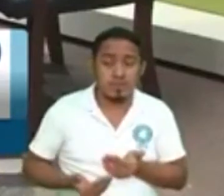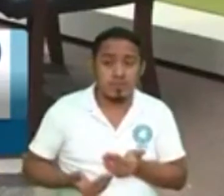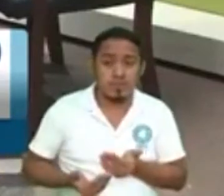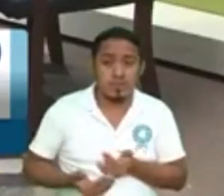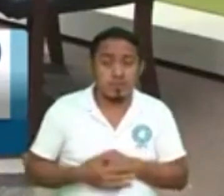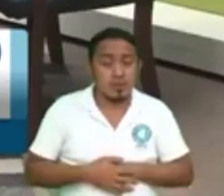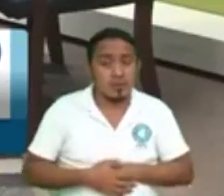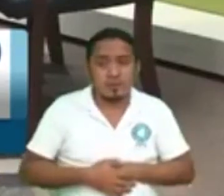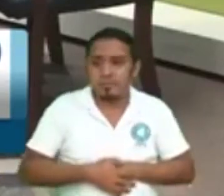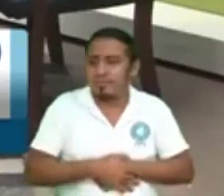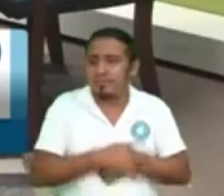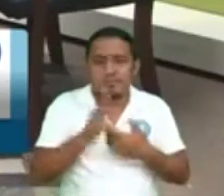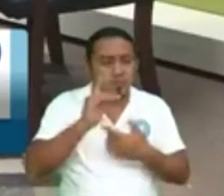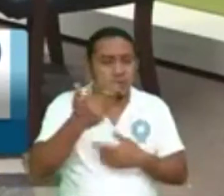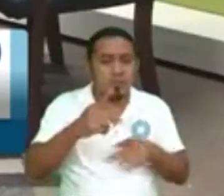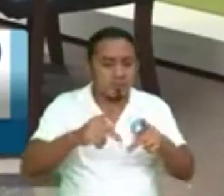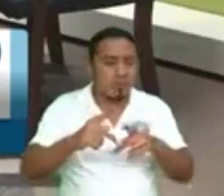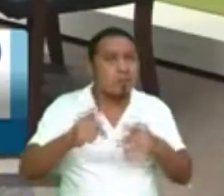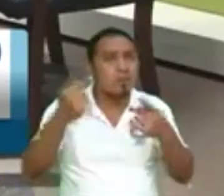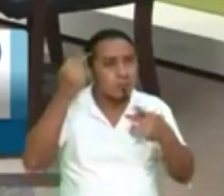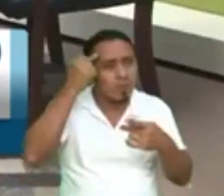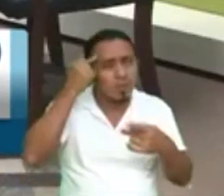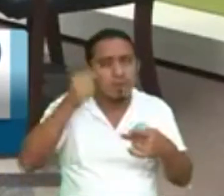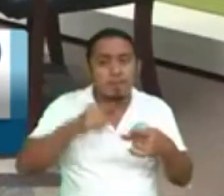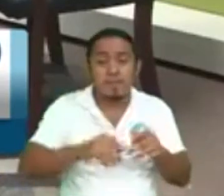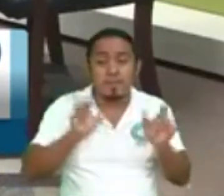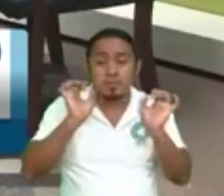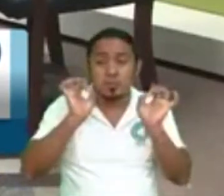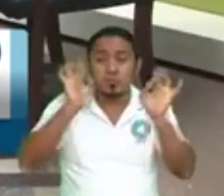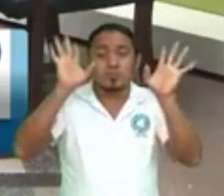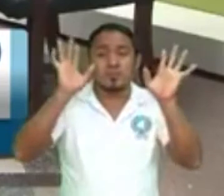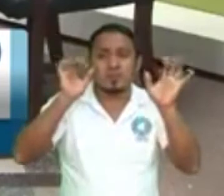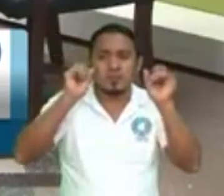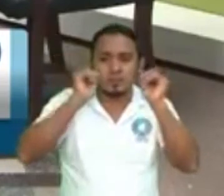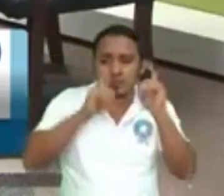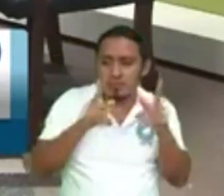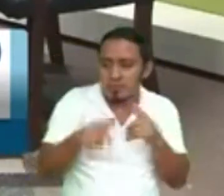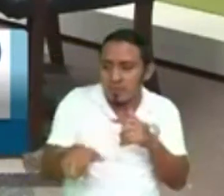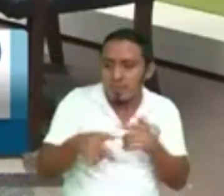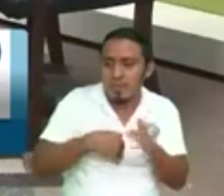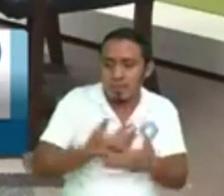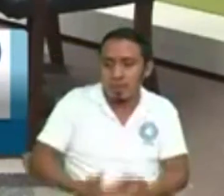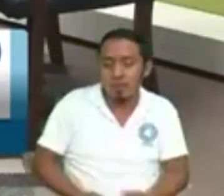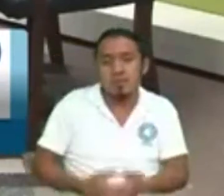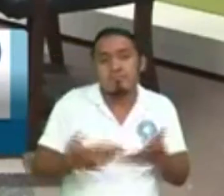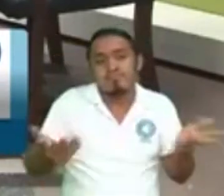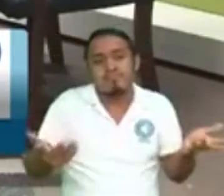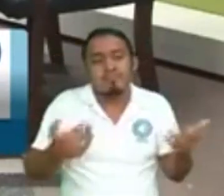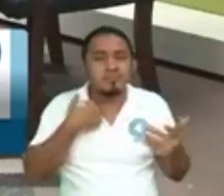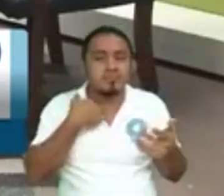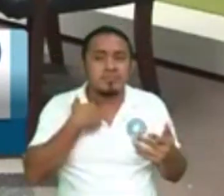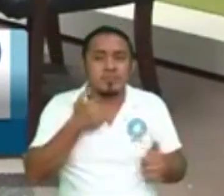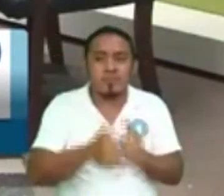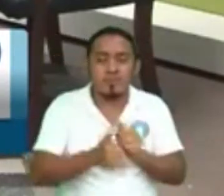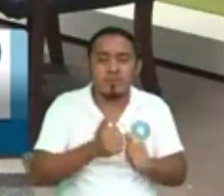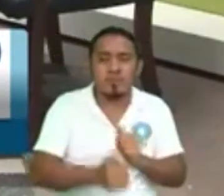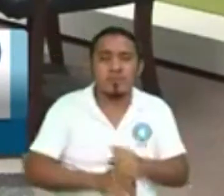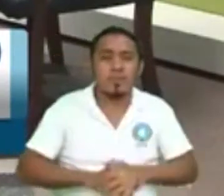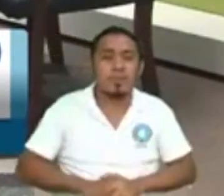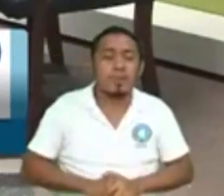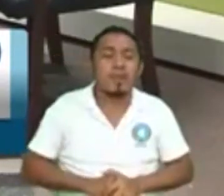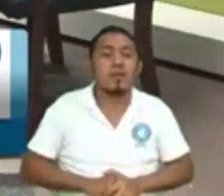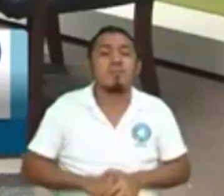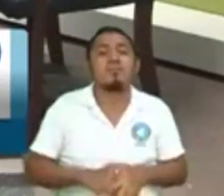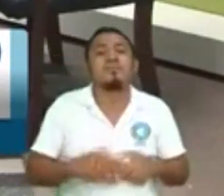la mayoría no son planificados, son sorpresas, ya tienen 4 a 6 semanas, entonces ya empezó el daño. Incluso